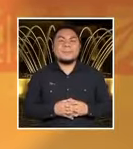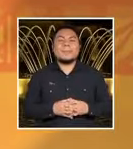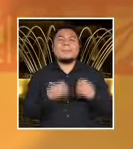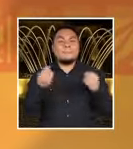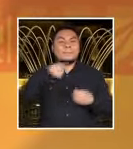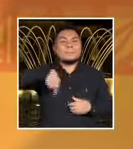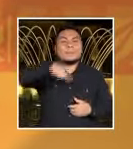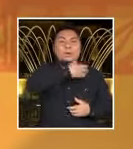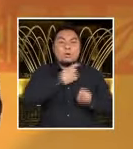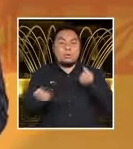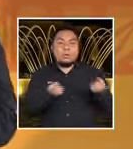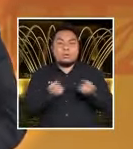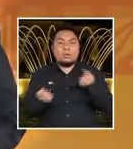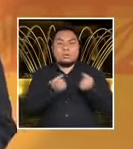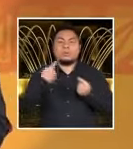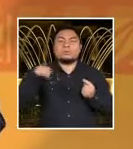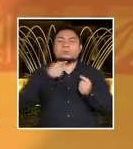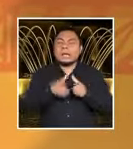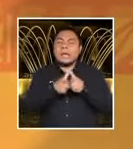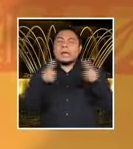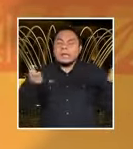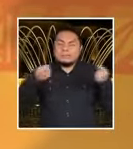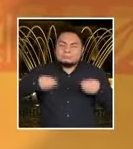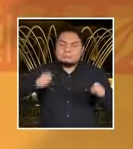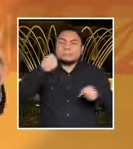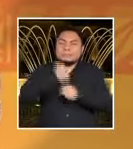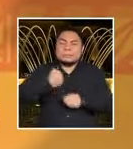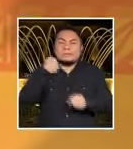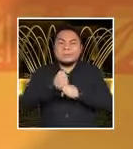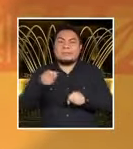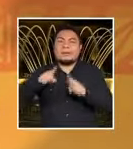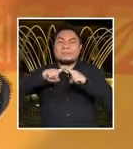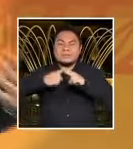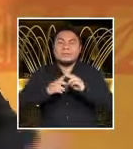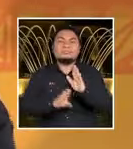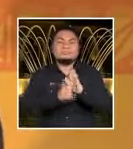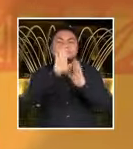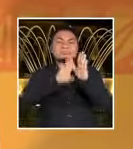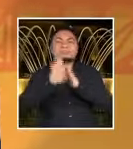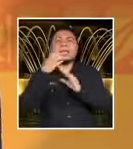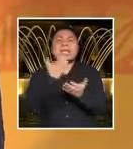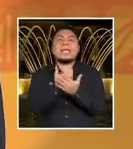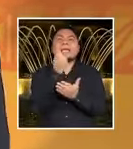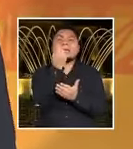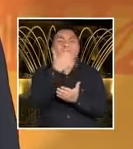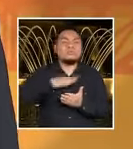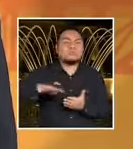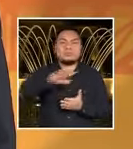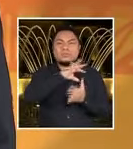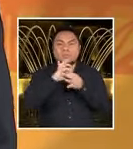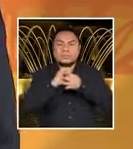como gobierno estamos haciendo un gran esfuerzo para reactivar la economía en su conjunto.